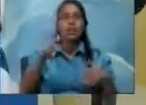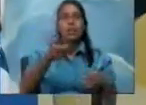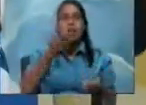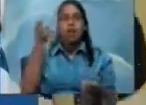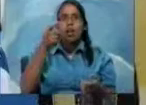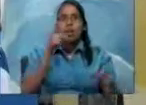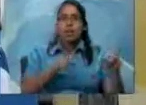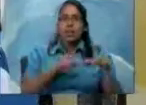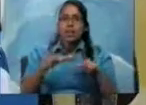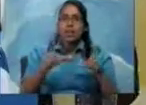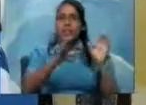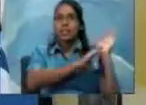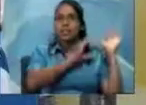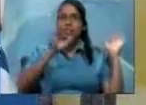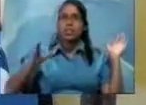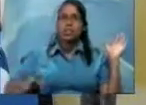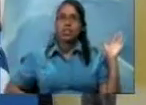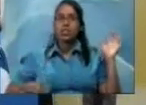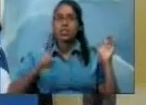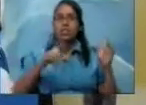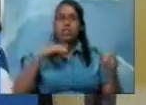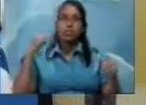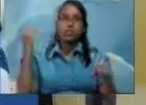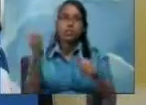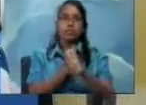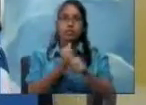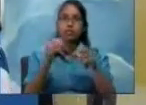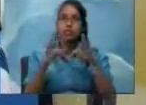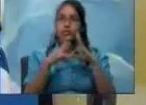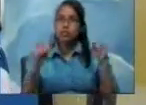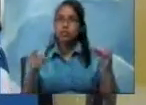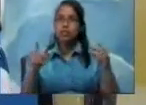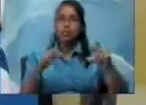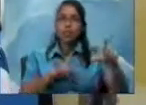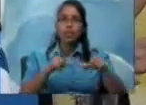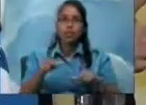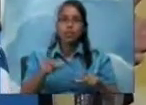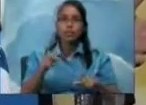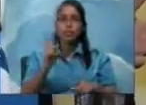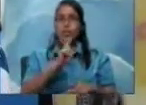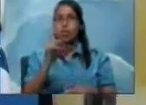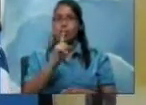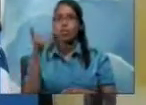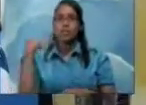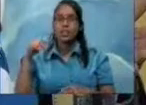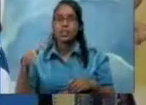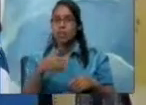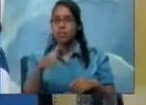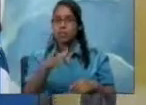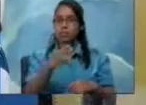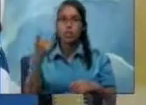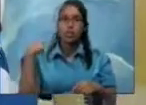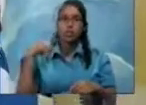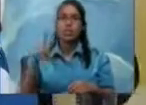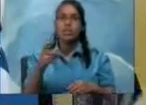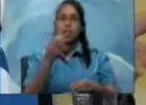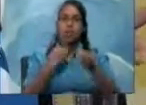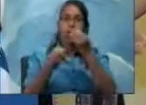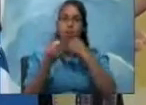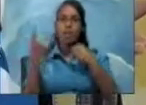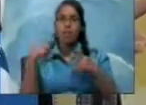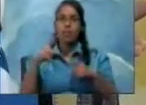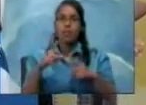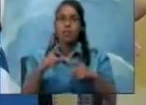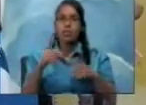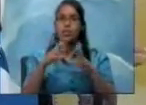solución en Cristo conseguimos todas las soluciones no tenían peces no tenían comida habían